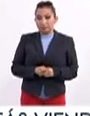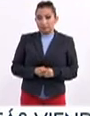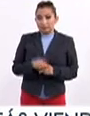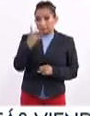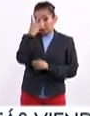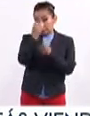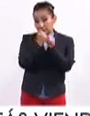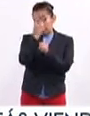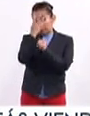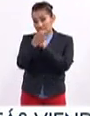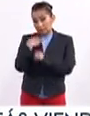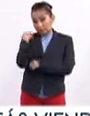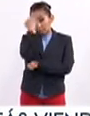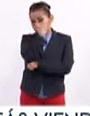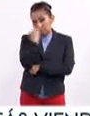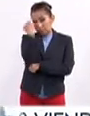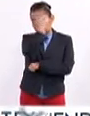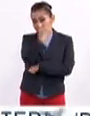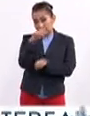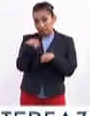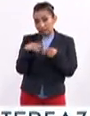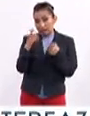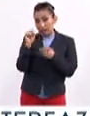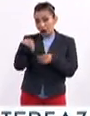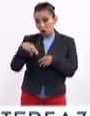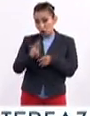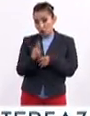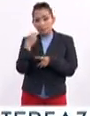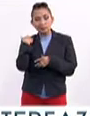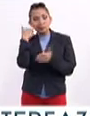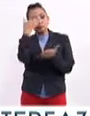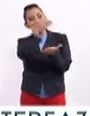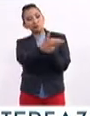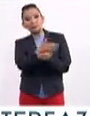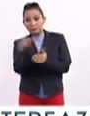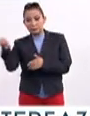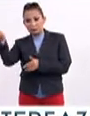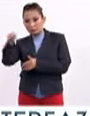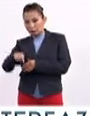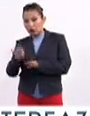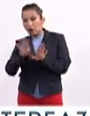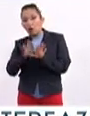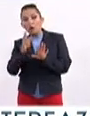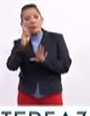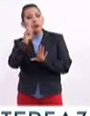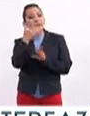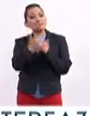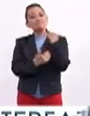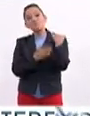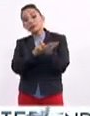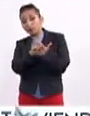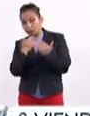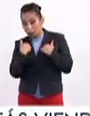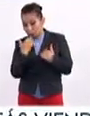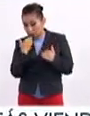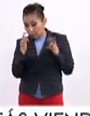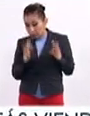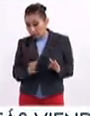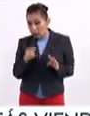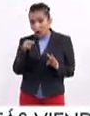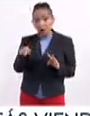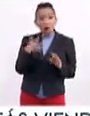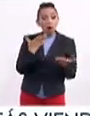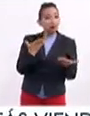Cada 4 años hay el examen periódico universal de Naciones Unidas. Es una forma de medir el avance de los derechos humanos o el estado de